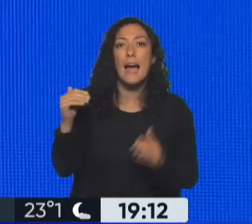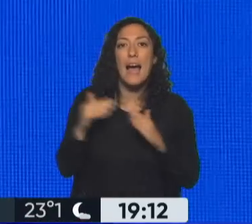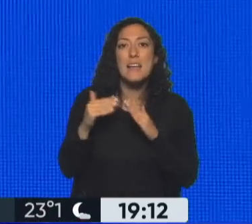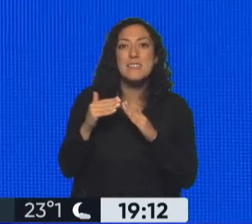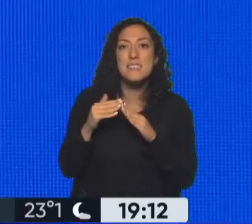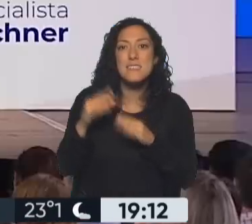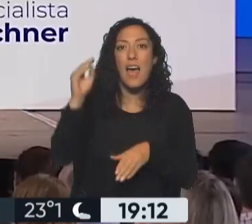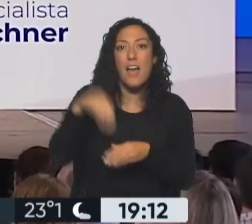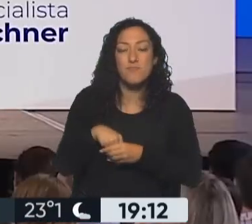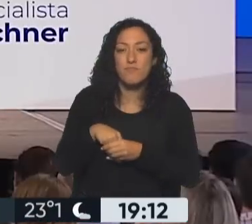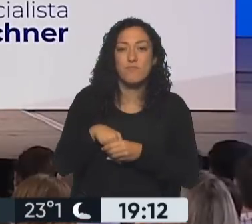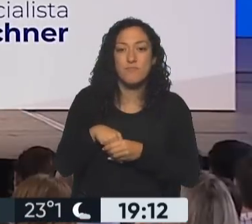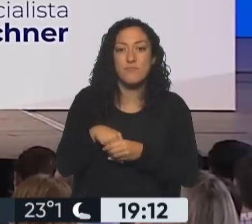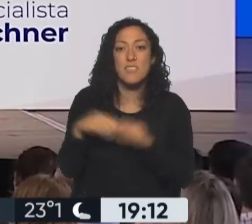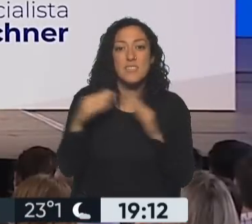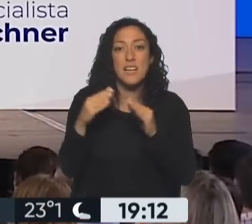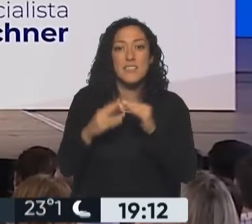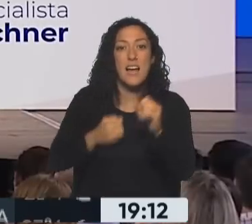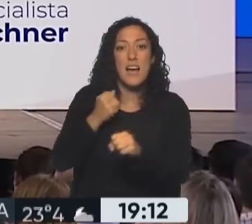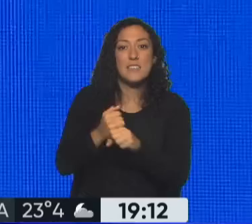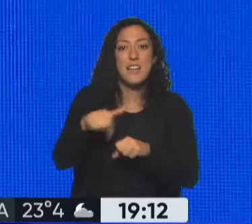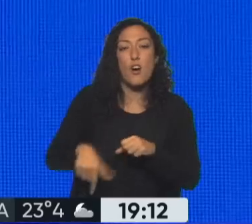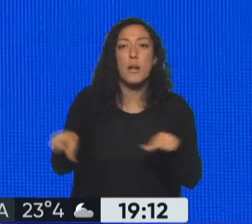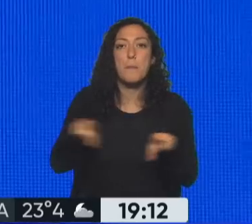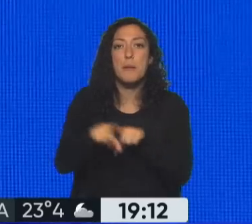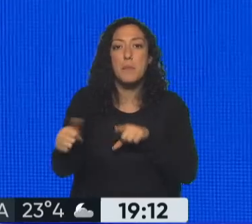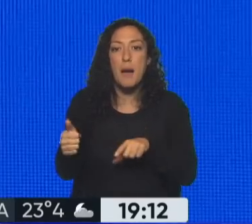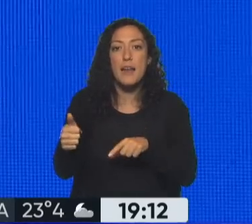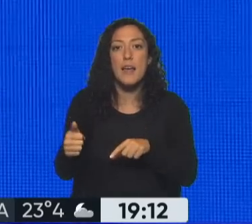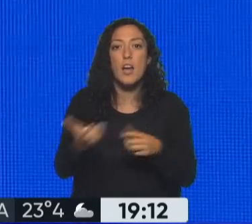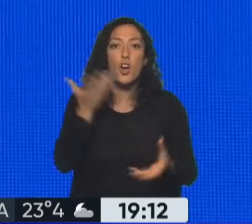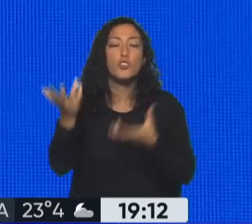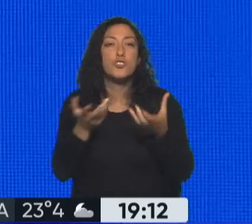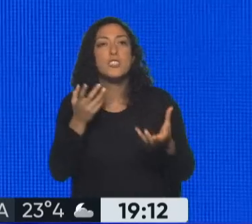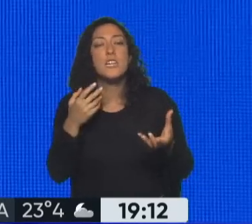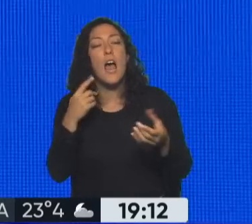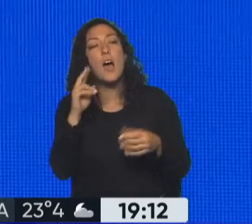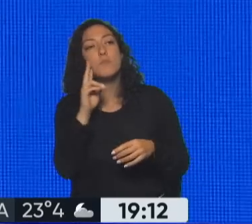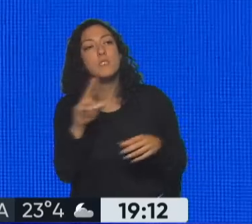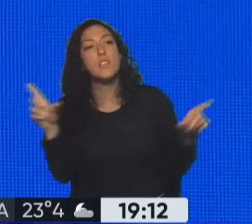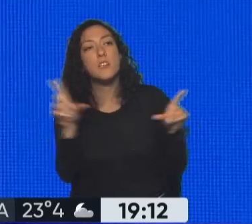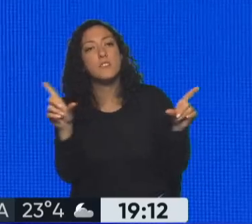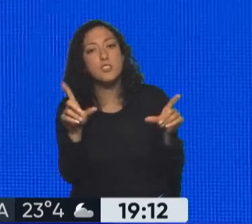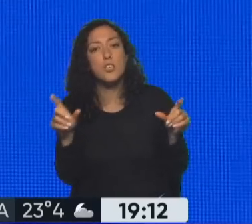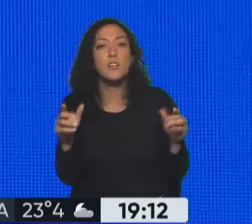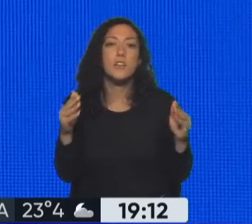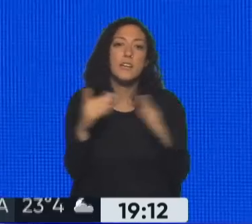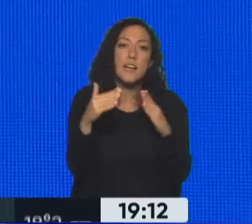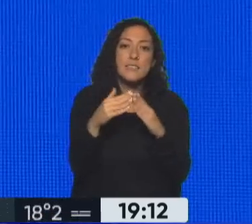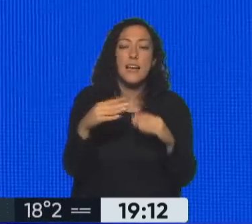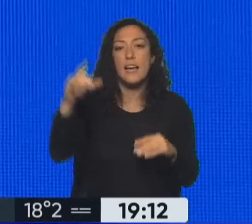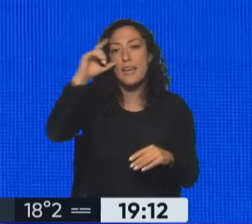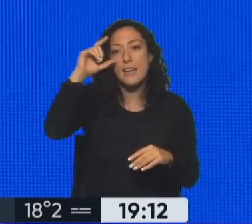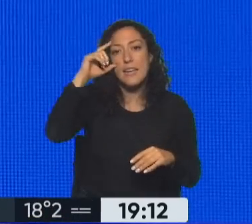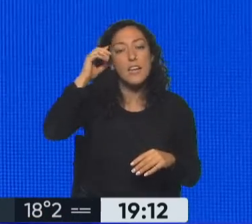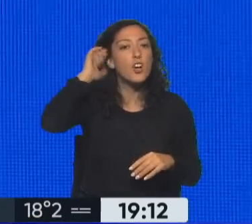casa que todavía hoy vive mi hermana, en la cocina, mirando televisión. Habíamos alquilado una casa durante el mes de enero,